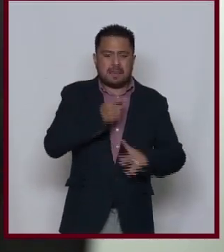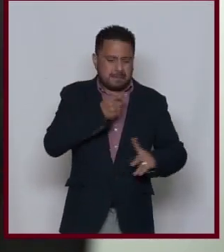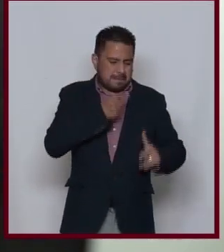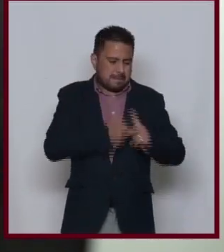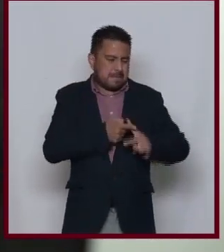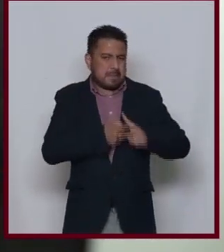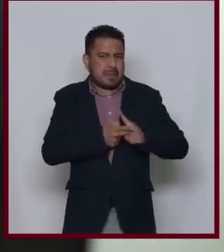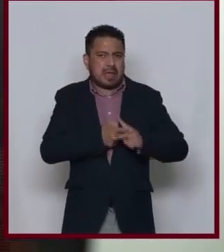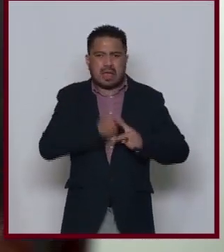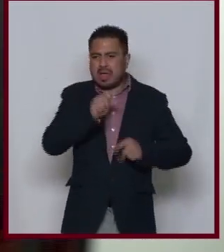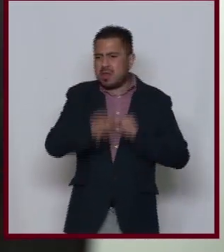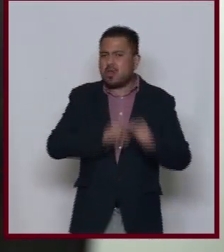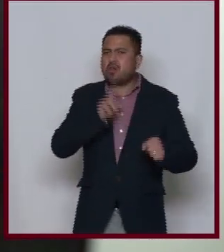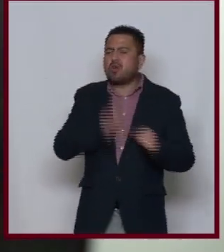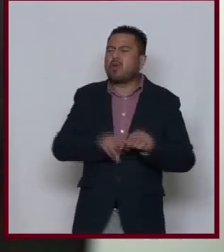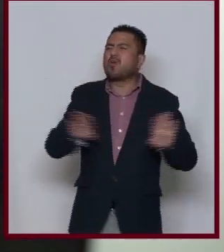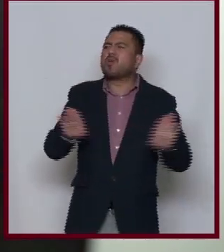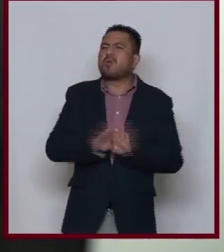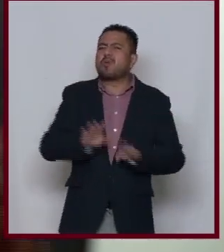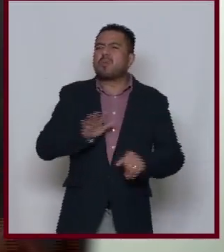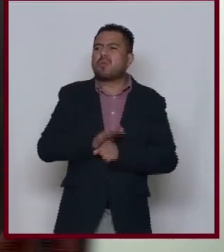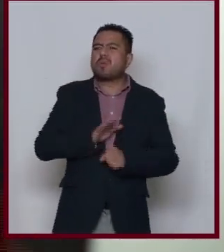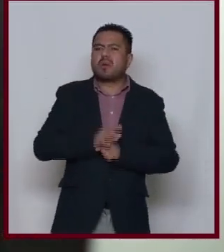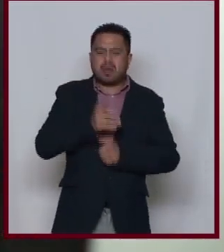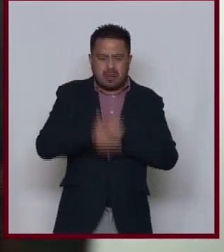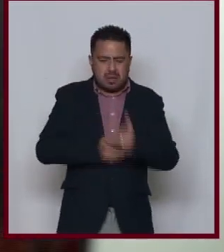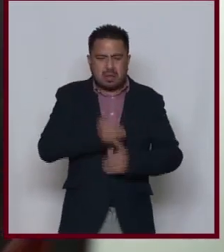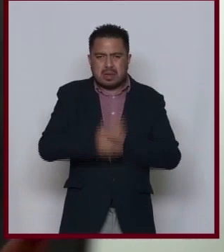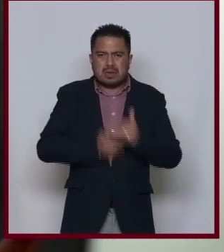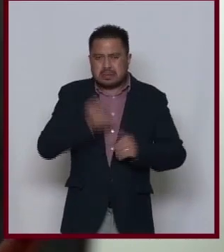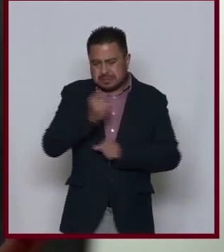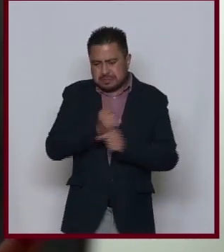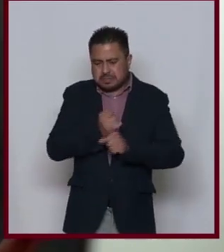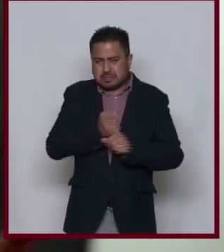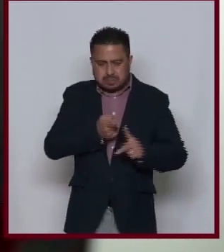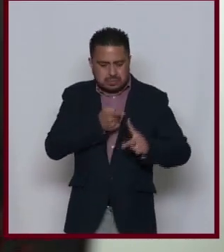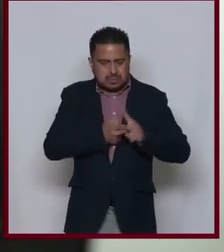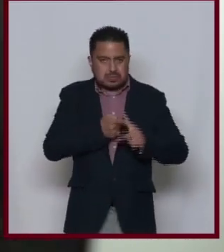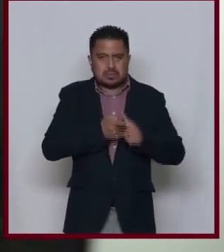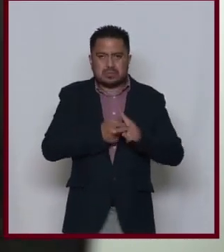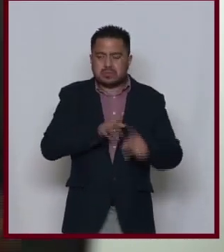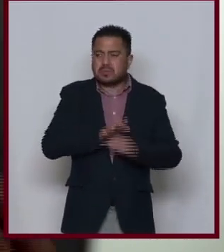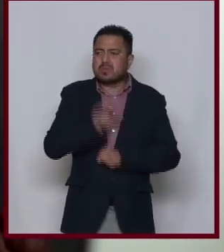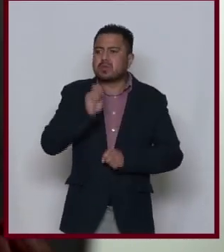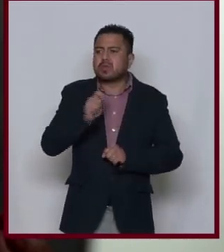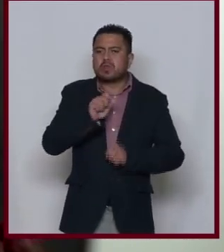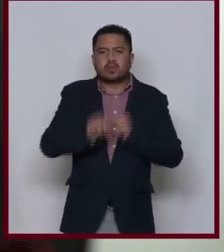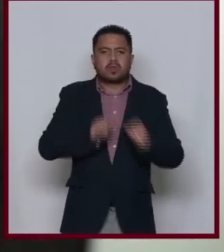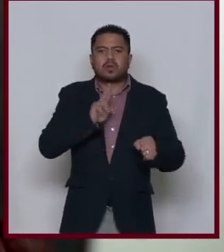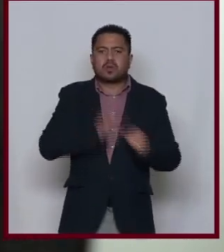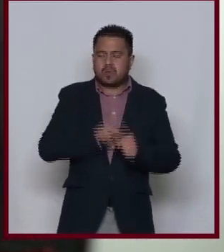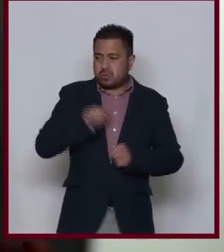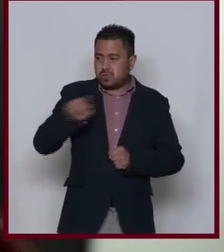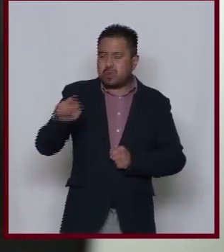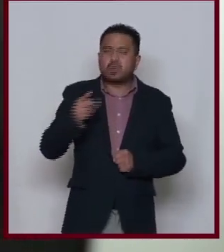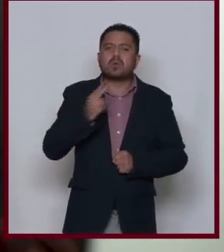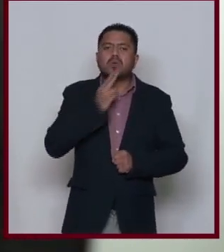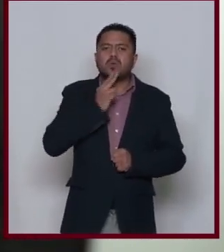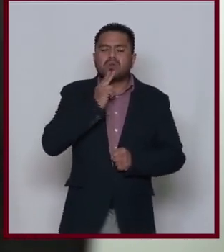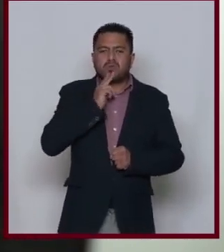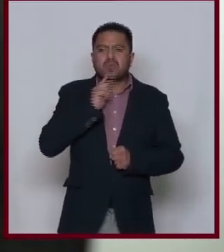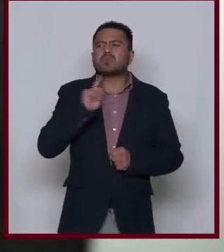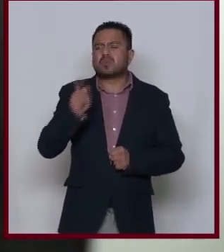en la naturaleza, ¿no? Como qué procedimientos o qué análisis matemáticos son los que normalmente tú usas o